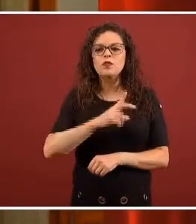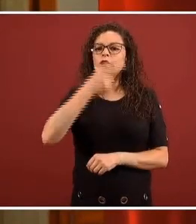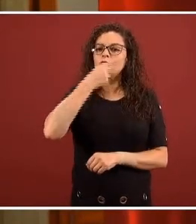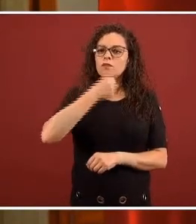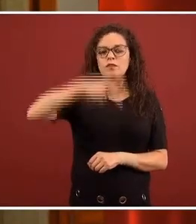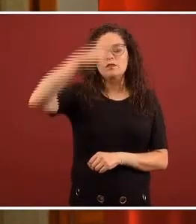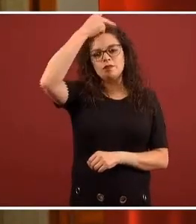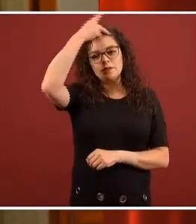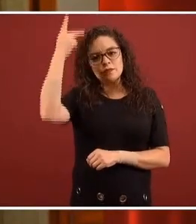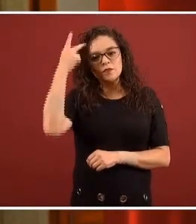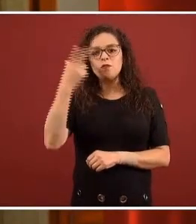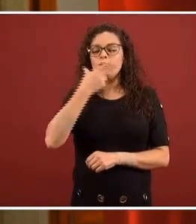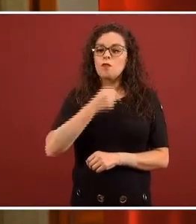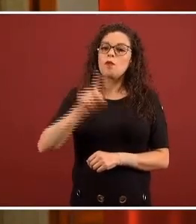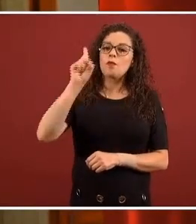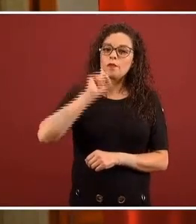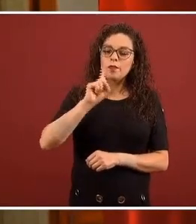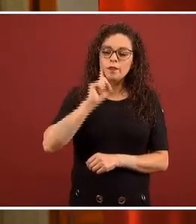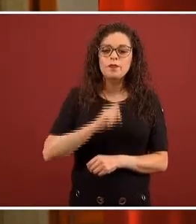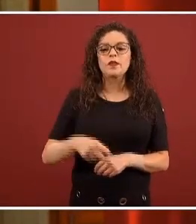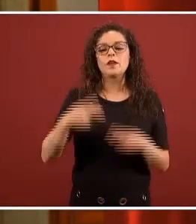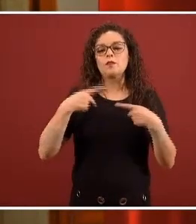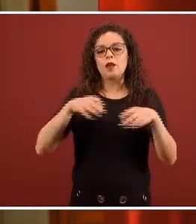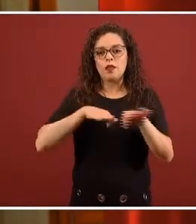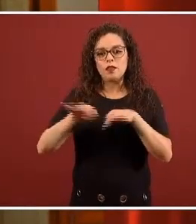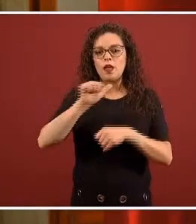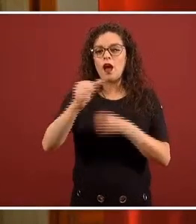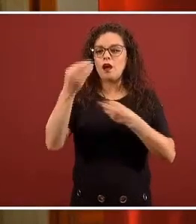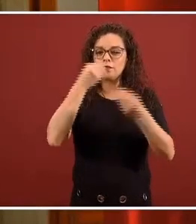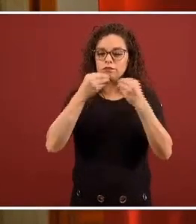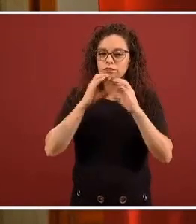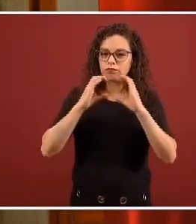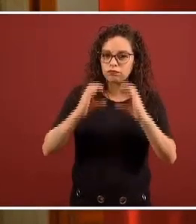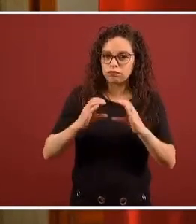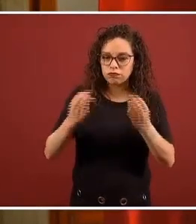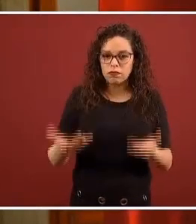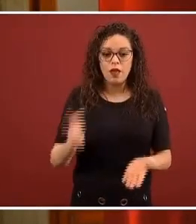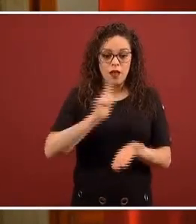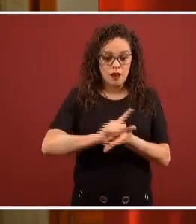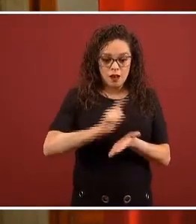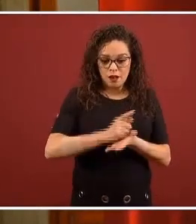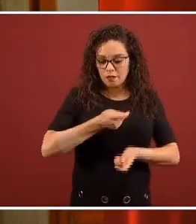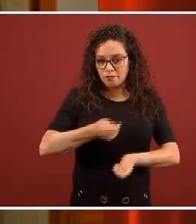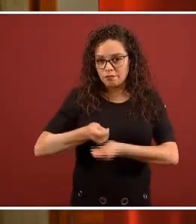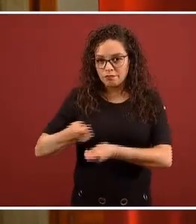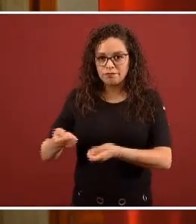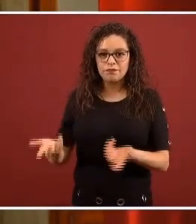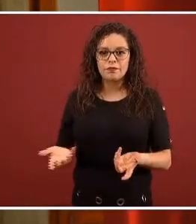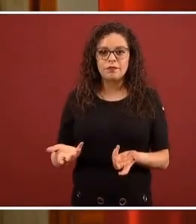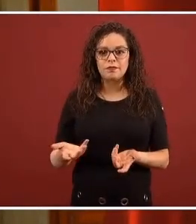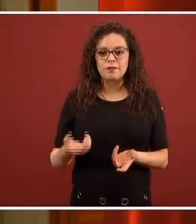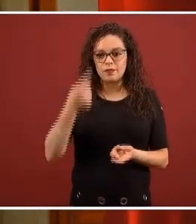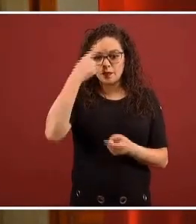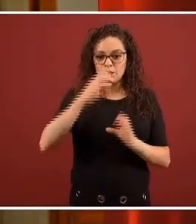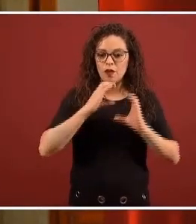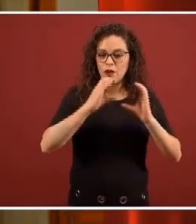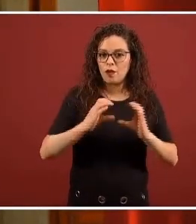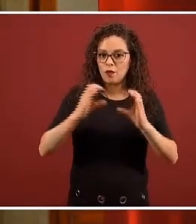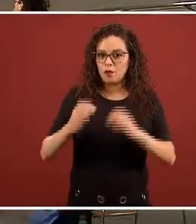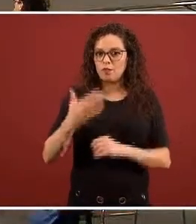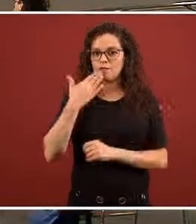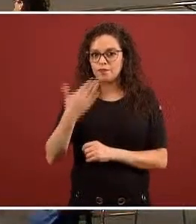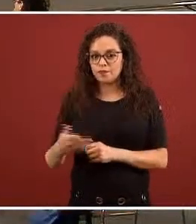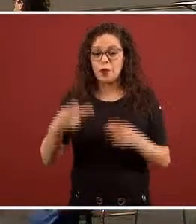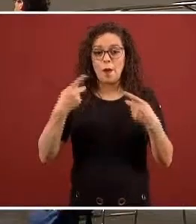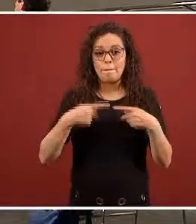enfermeros, enfermeras, personal de nutrición, de limpieza, de higiene, de conservación, personal de